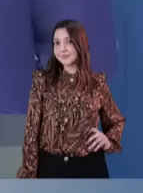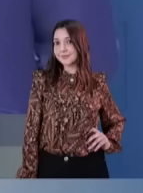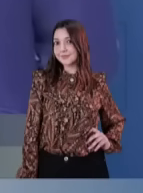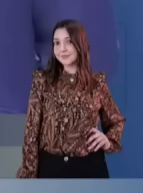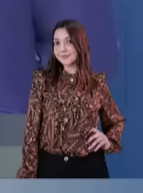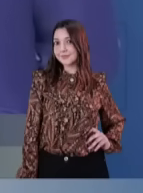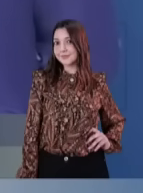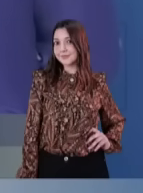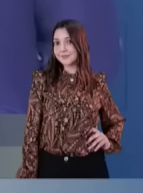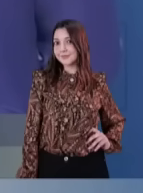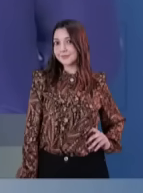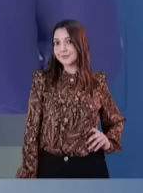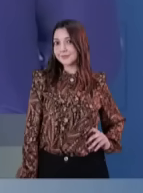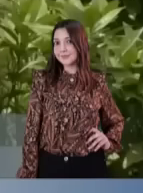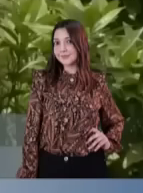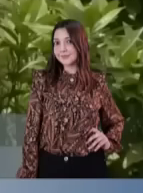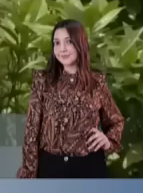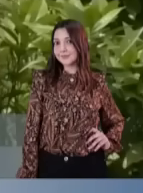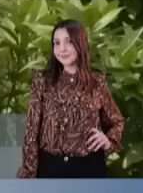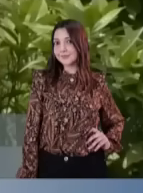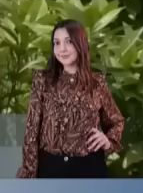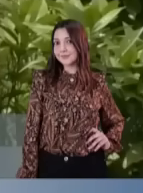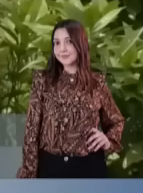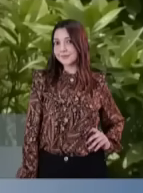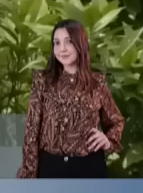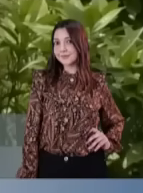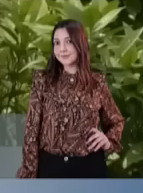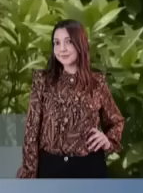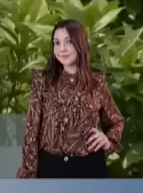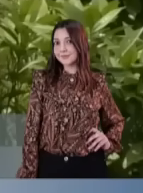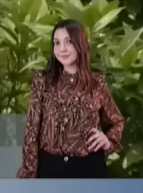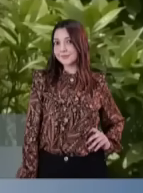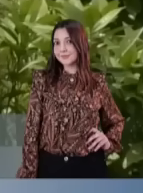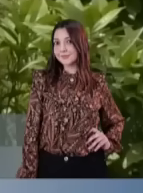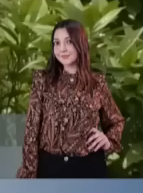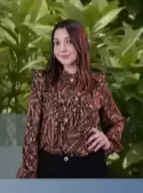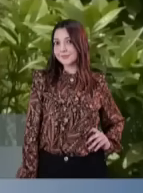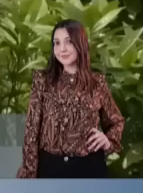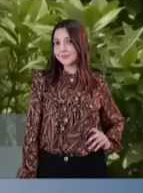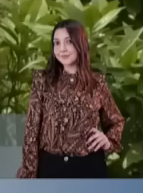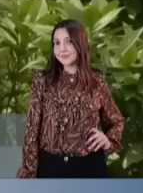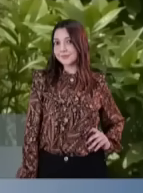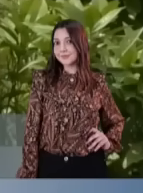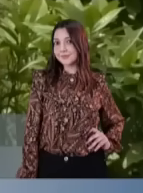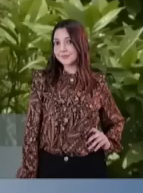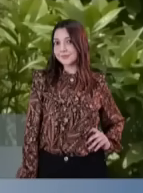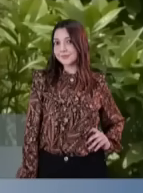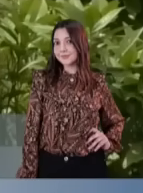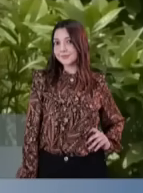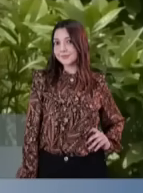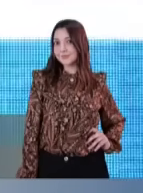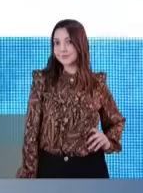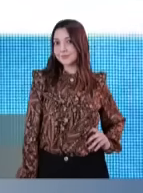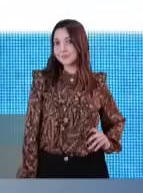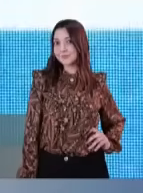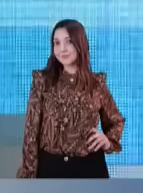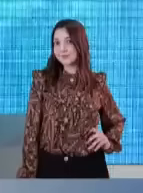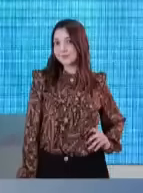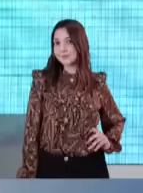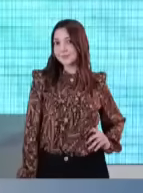del presidente Gabriel Boric? Es decir, ¿dentro del comité político? Eso va a estar por verse. Oye, mira, a ver, lo